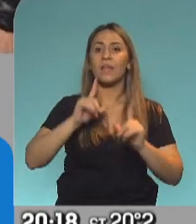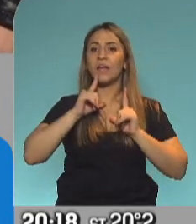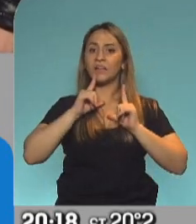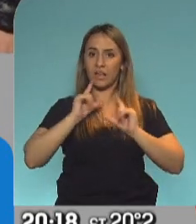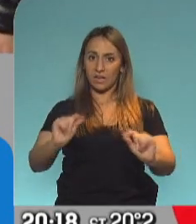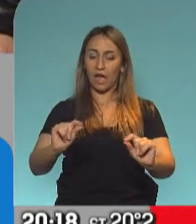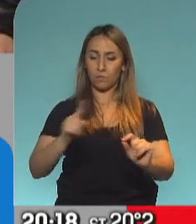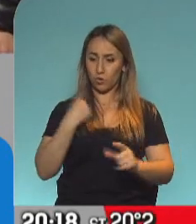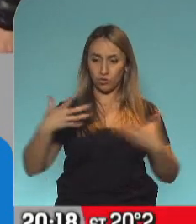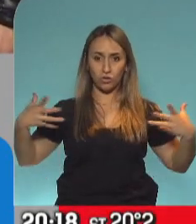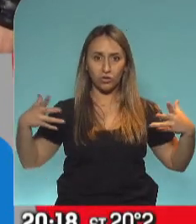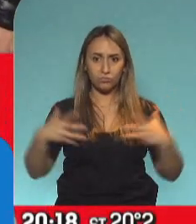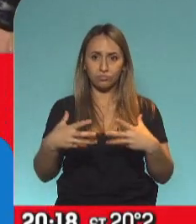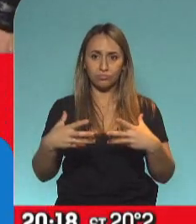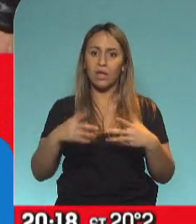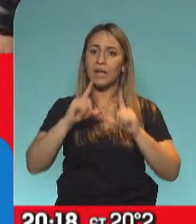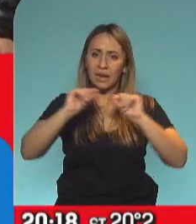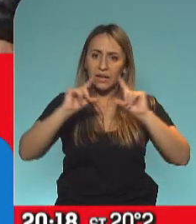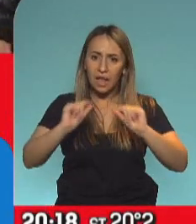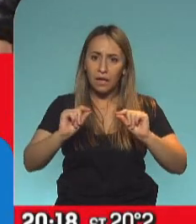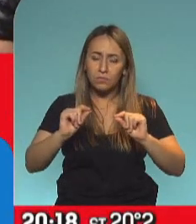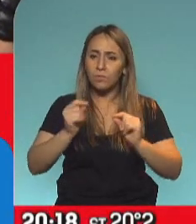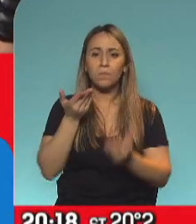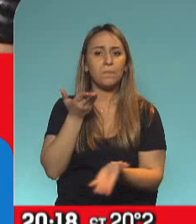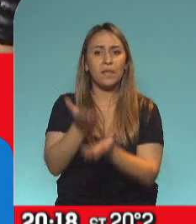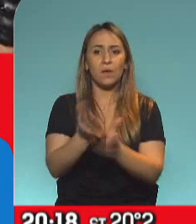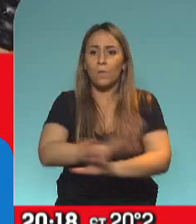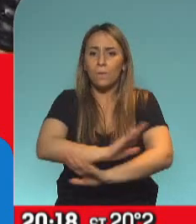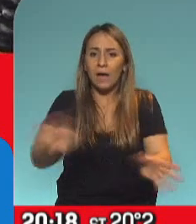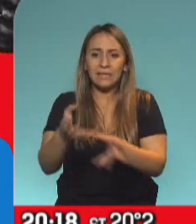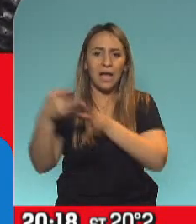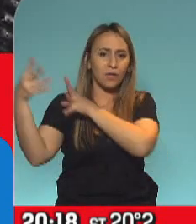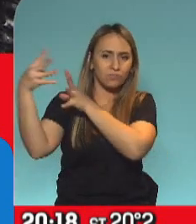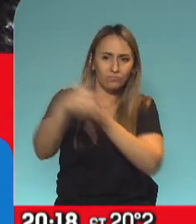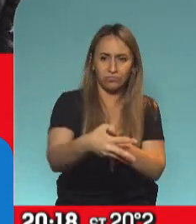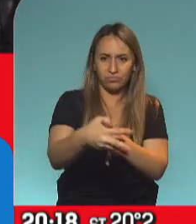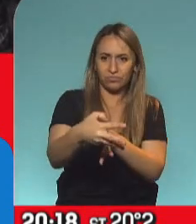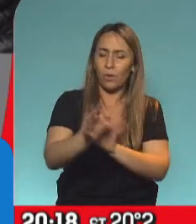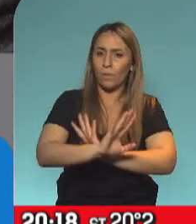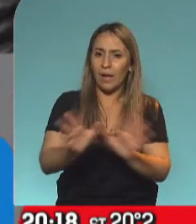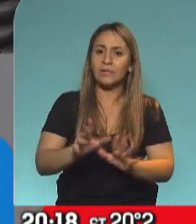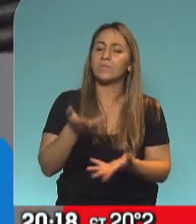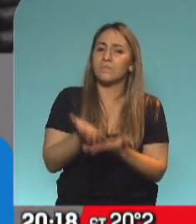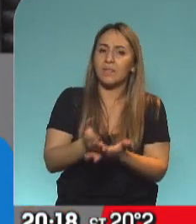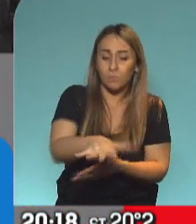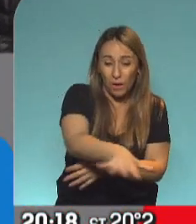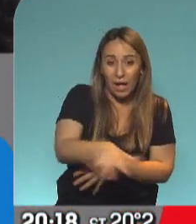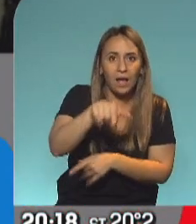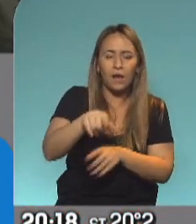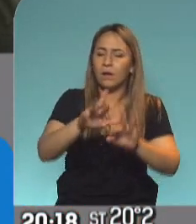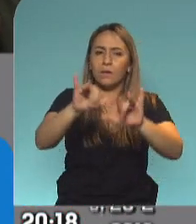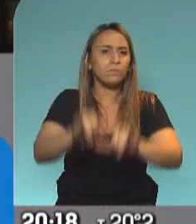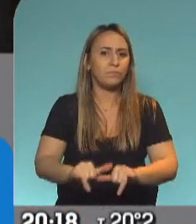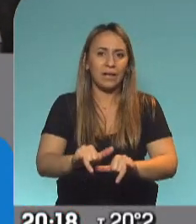comunidad tiene que ver con el cese del fuego, con la paz en la región, con la intervención